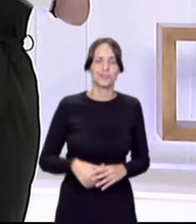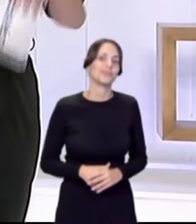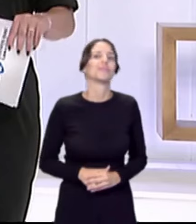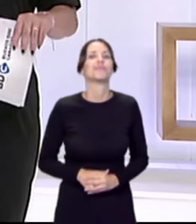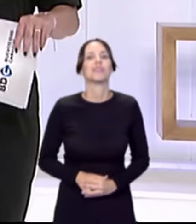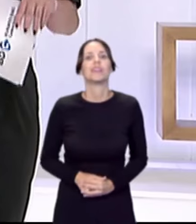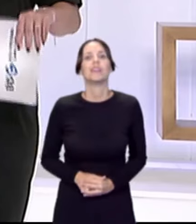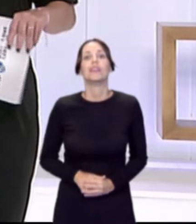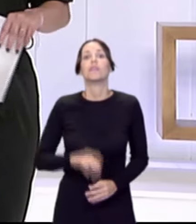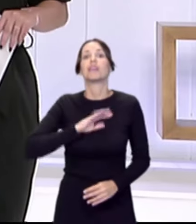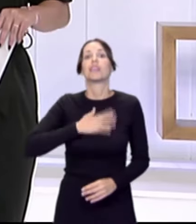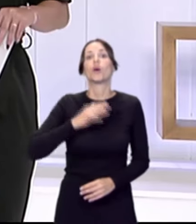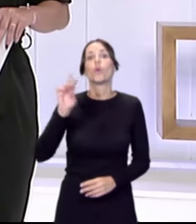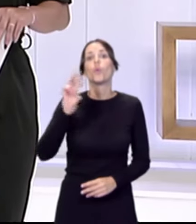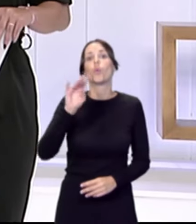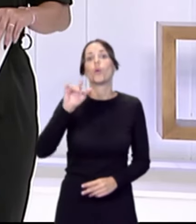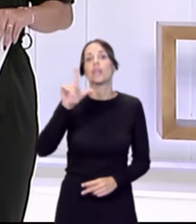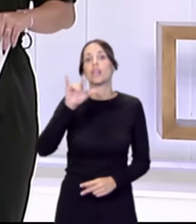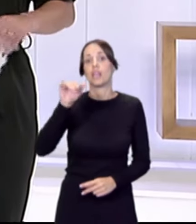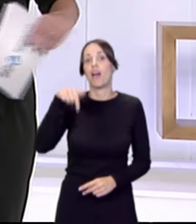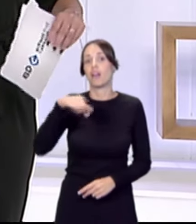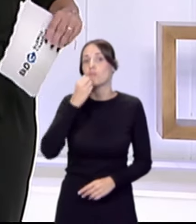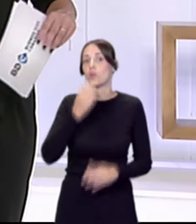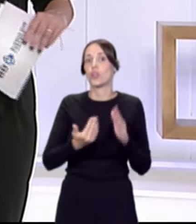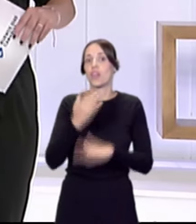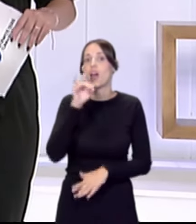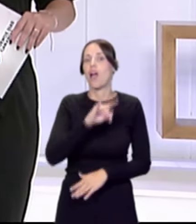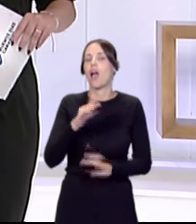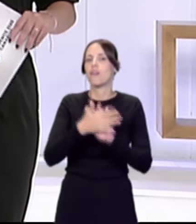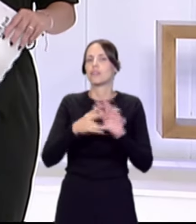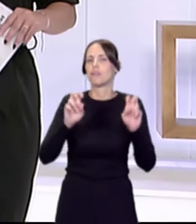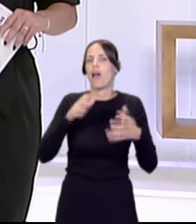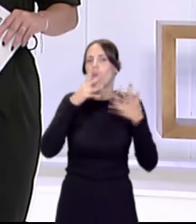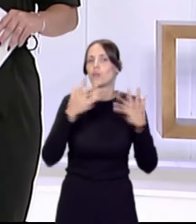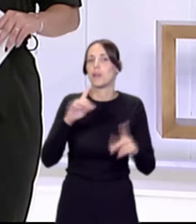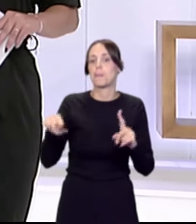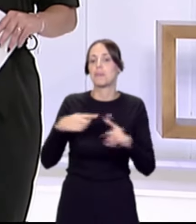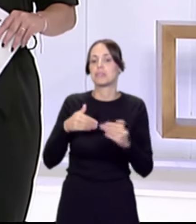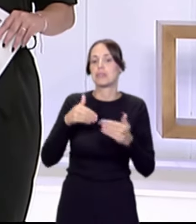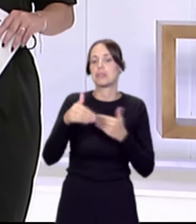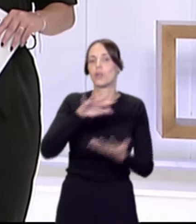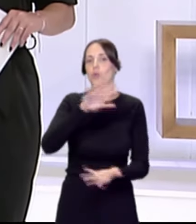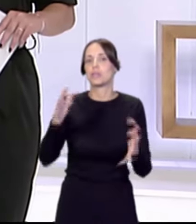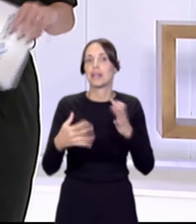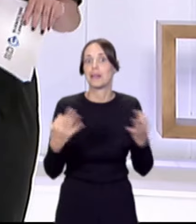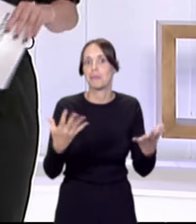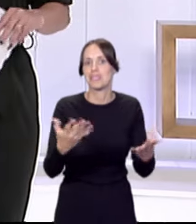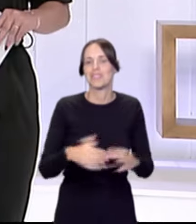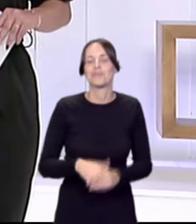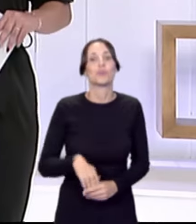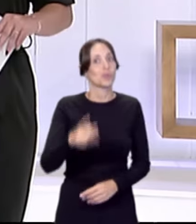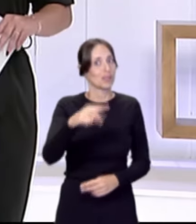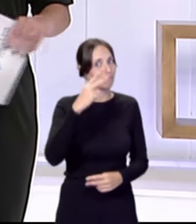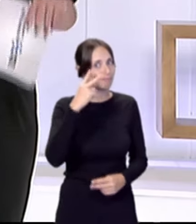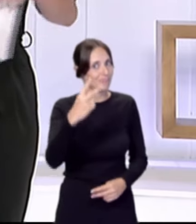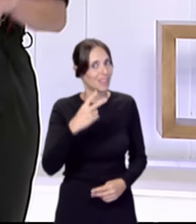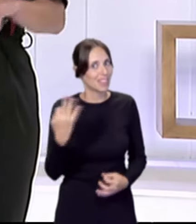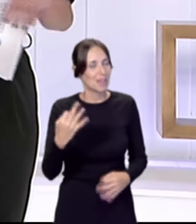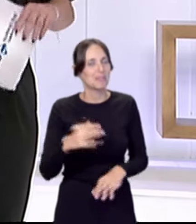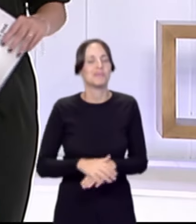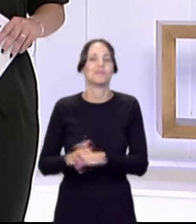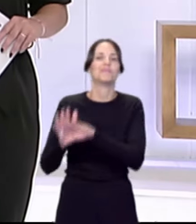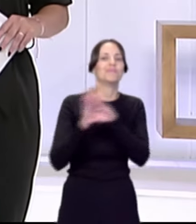Mañana Willy Rodríguez aquí en Buenos Días Canarias para hablar de toda la actualidad y todo lo que viene en el mundo de la lucha canaria. No se lo pierdan en Buenos Días Canarias. Y